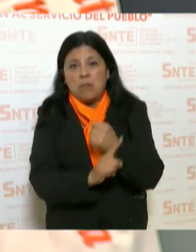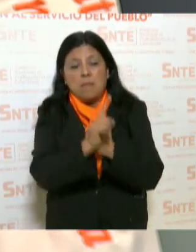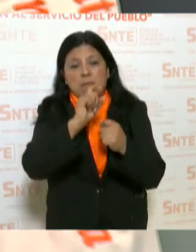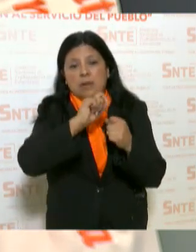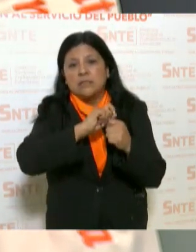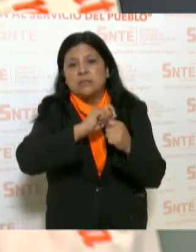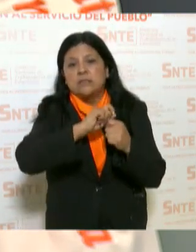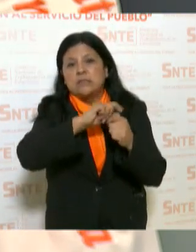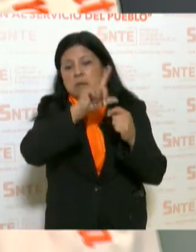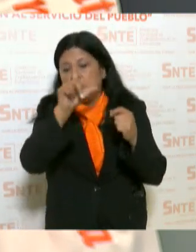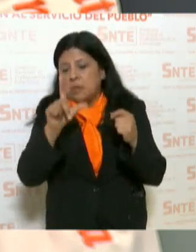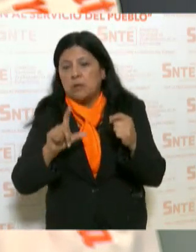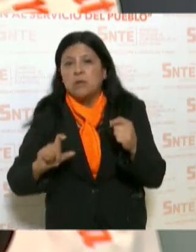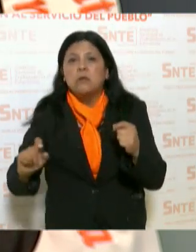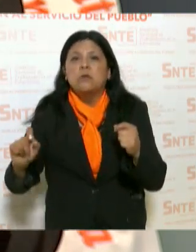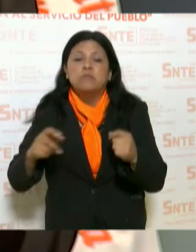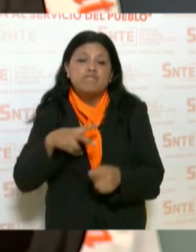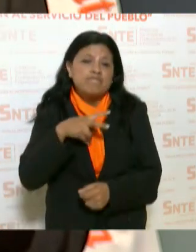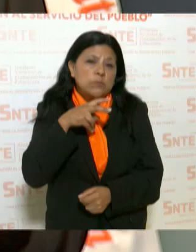Por eso